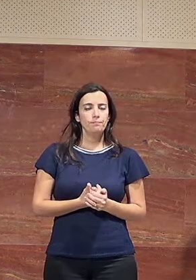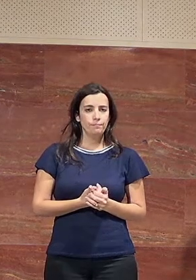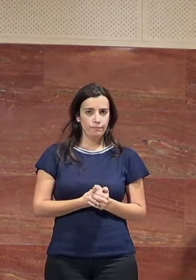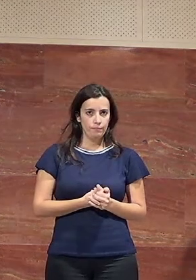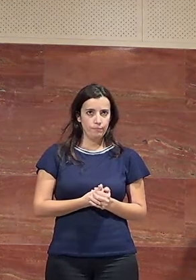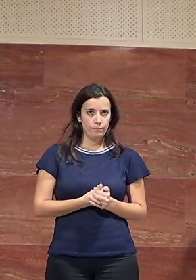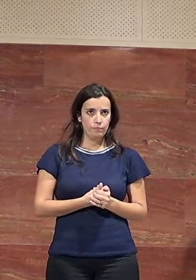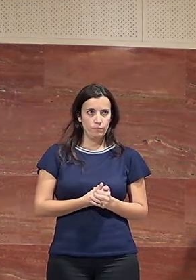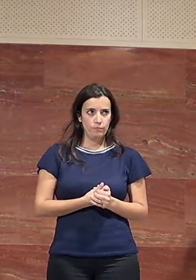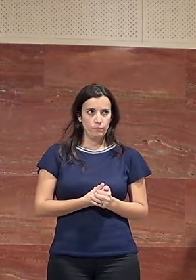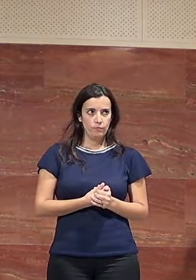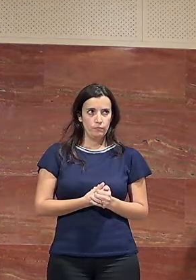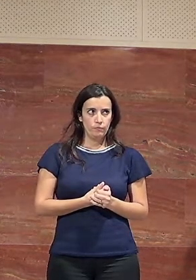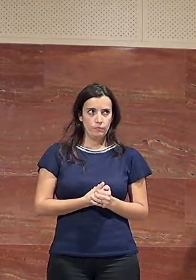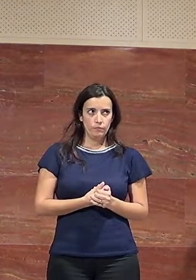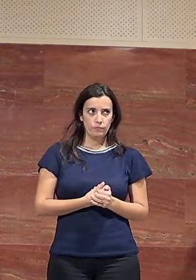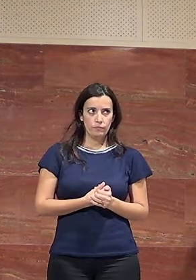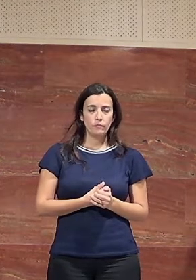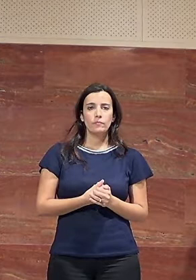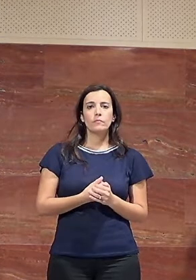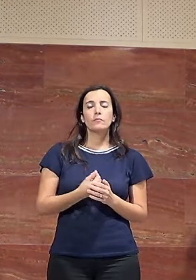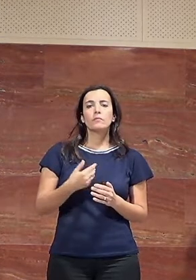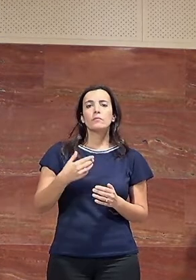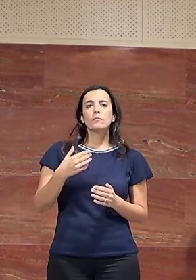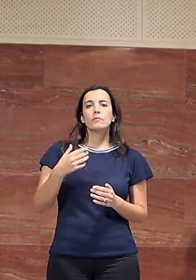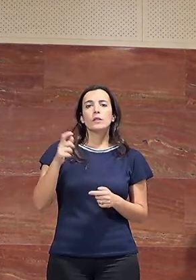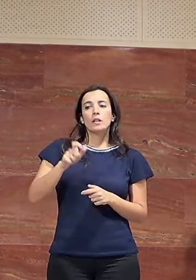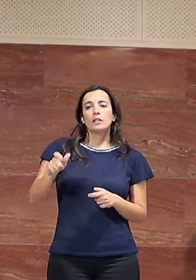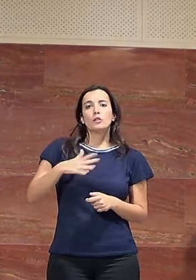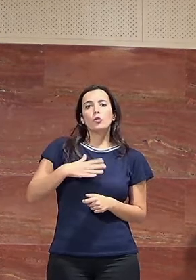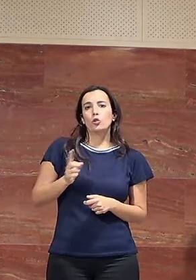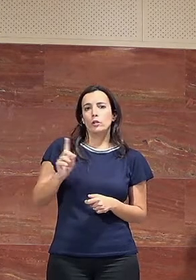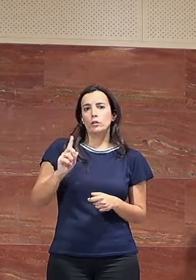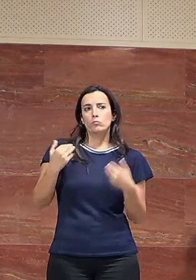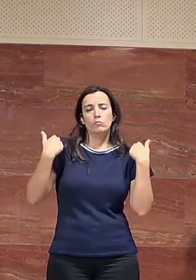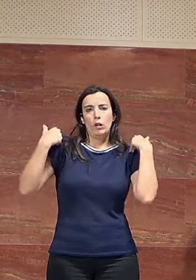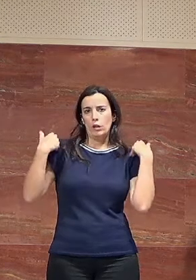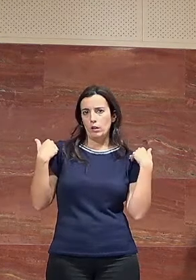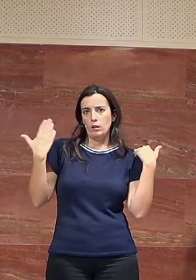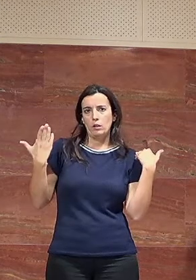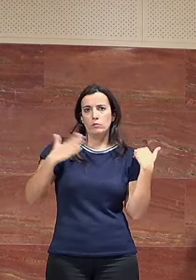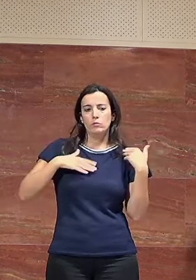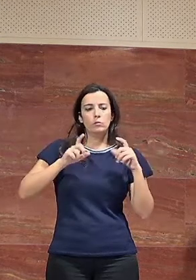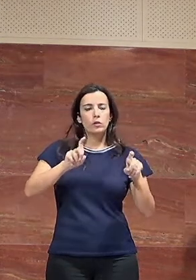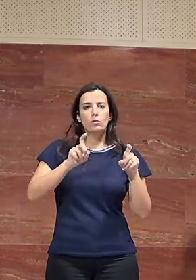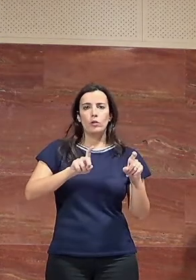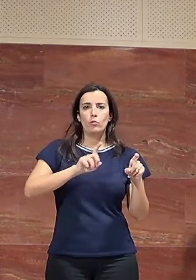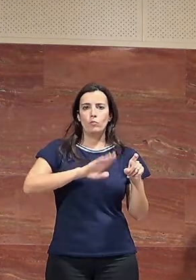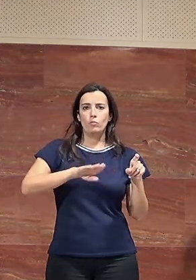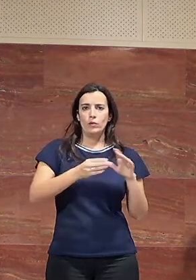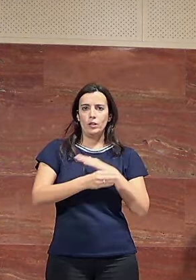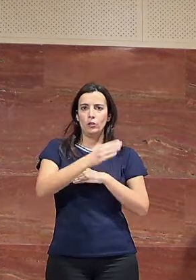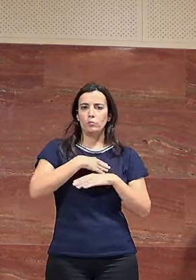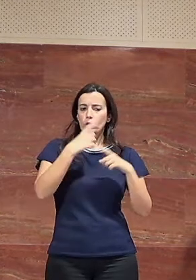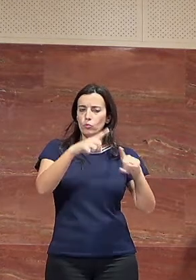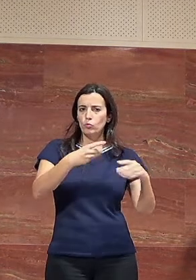Nuestra generación no desea ser una carga para nadie, desde luego. Hemos educado a nuestros hijos para que tengan una vida propia